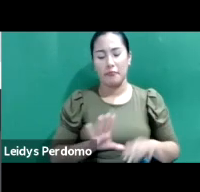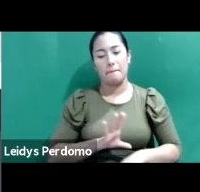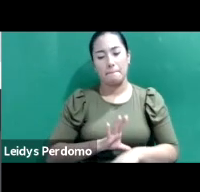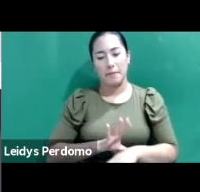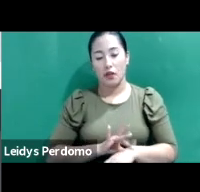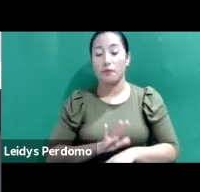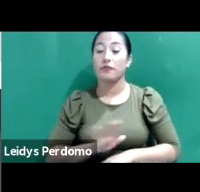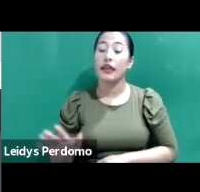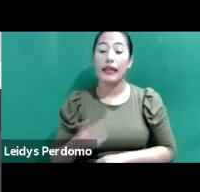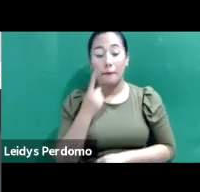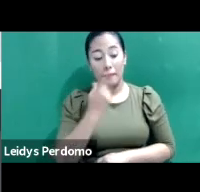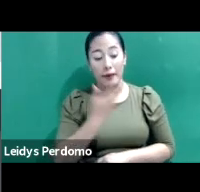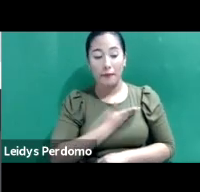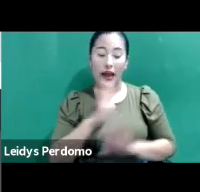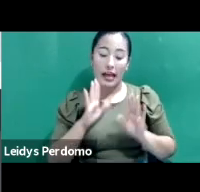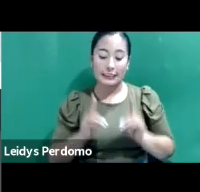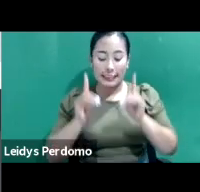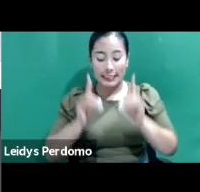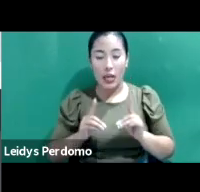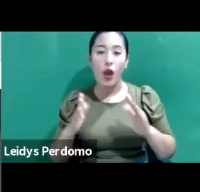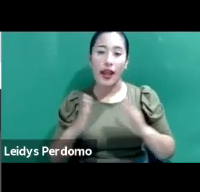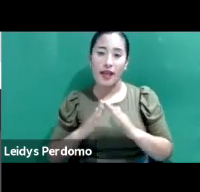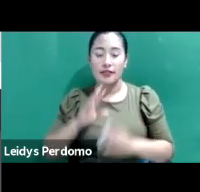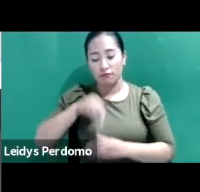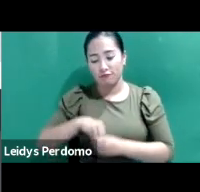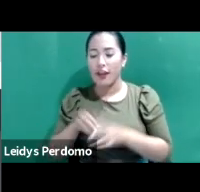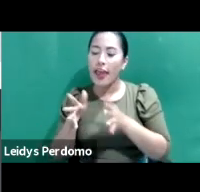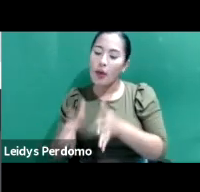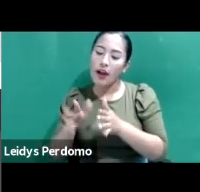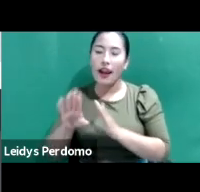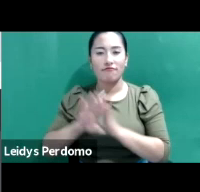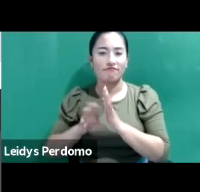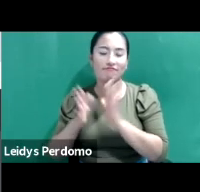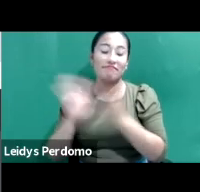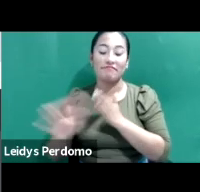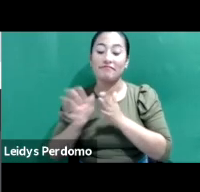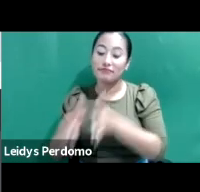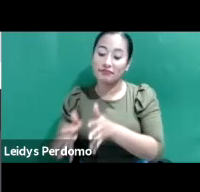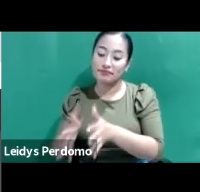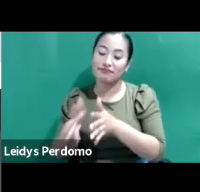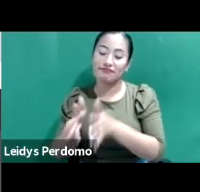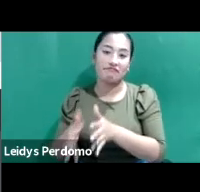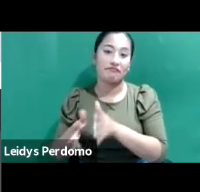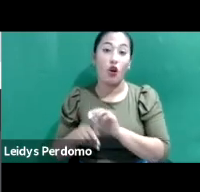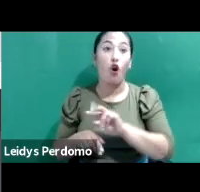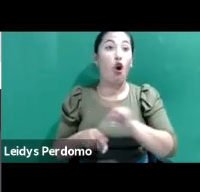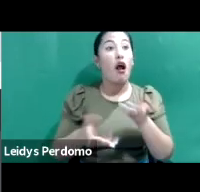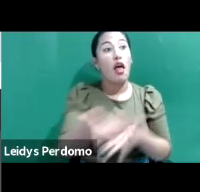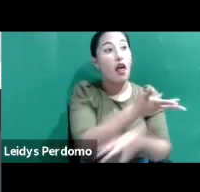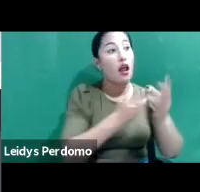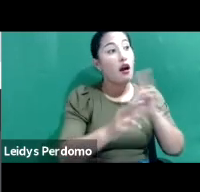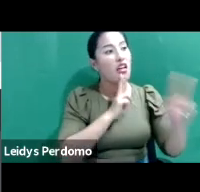casa hasta el año pasado, por lo que nunca se vio con la necesidad de aprender a relacionarse con otras personas